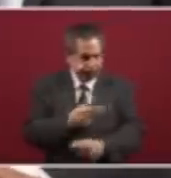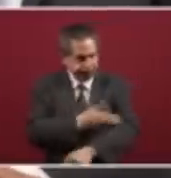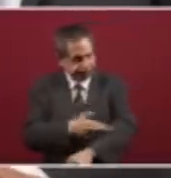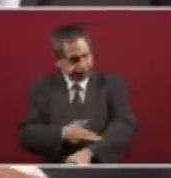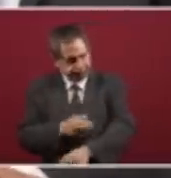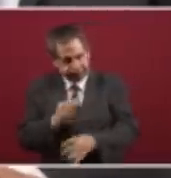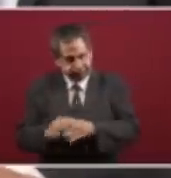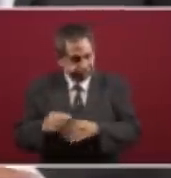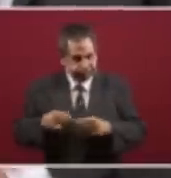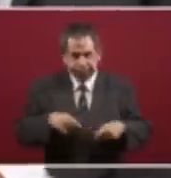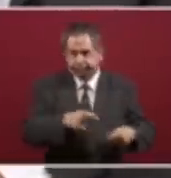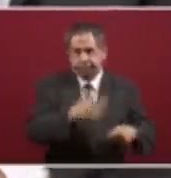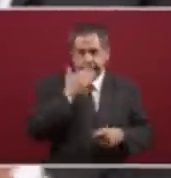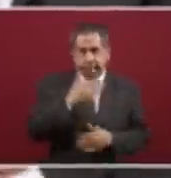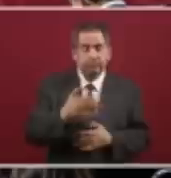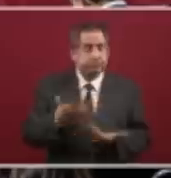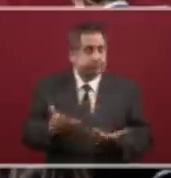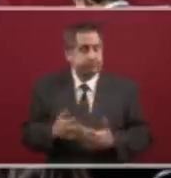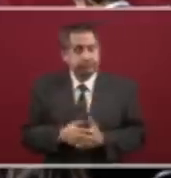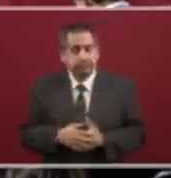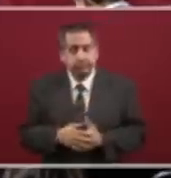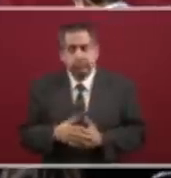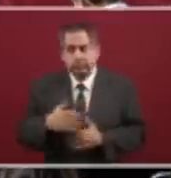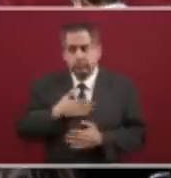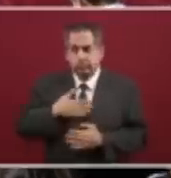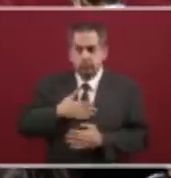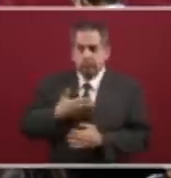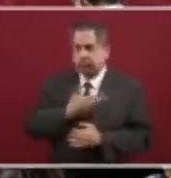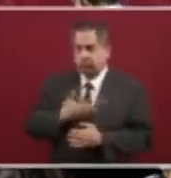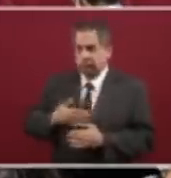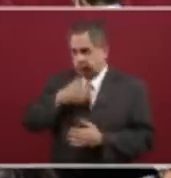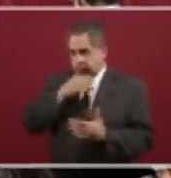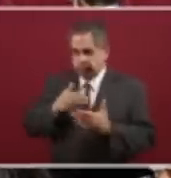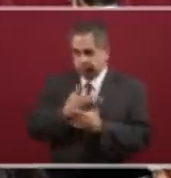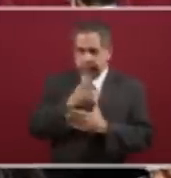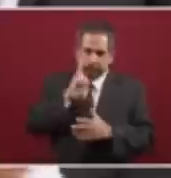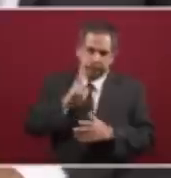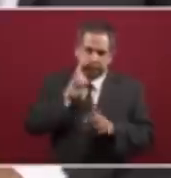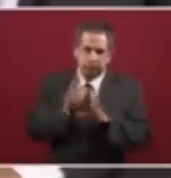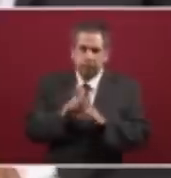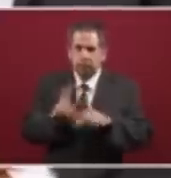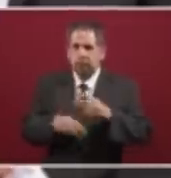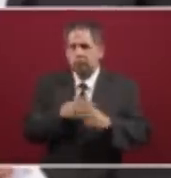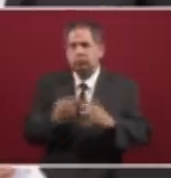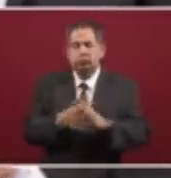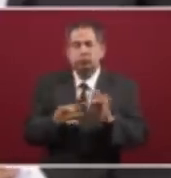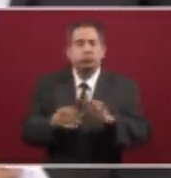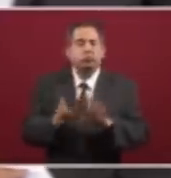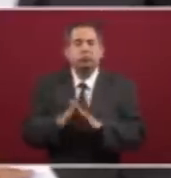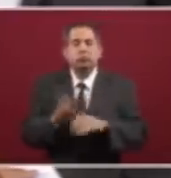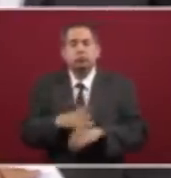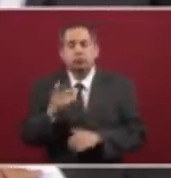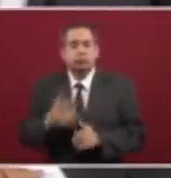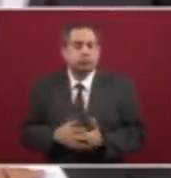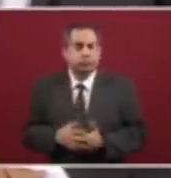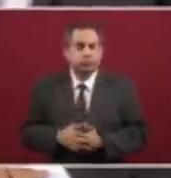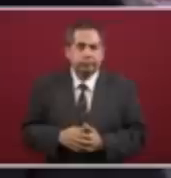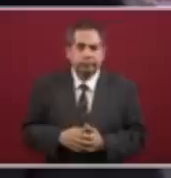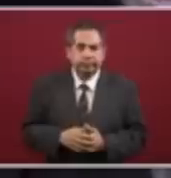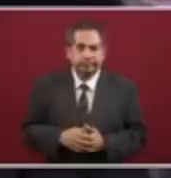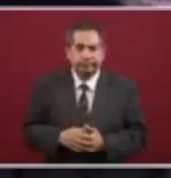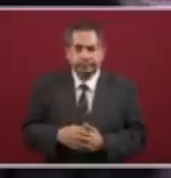en el marco de nuestras facultades por qué hay